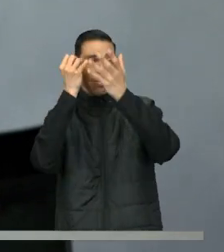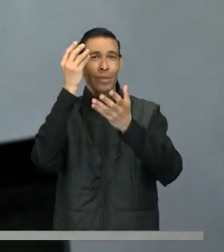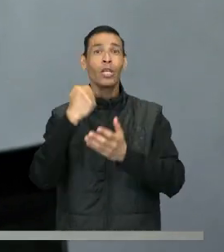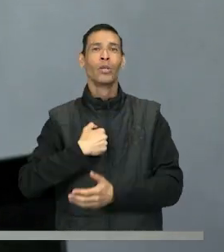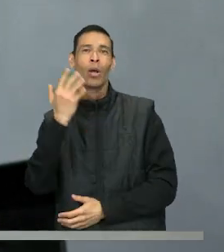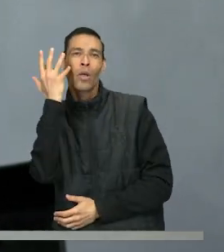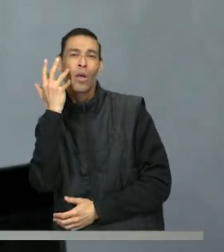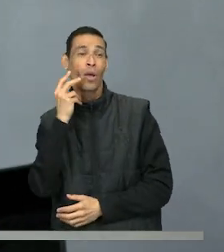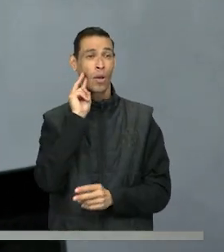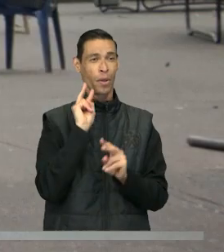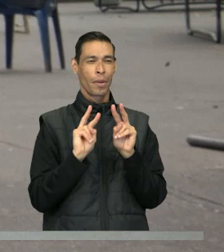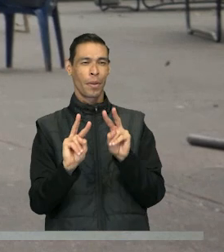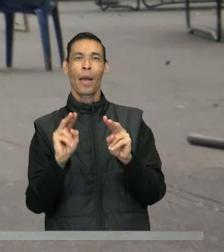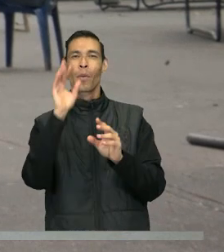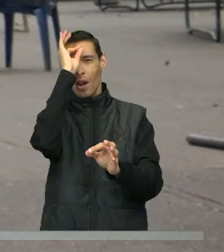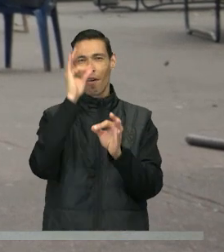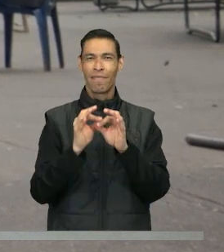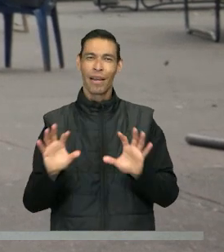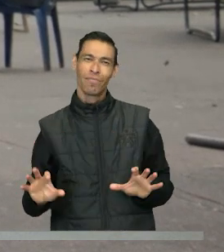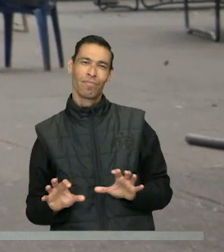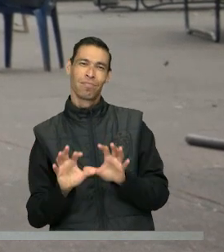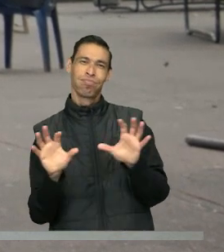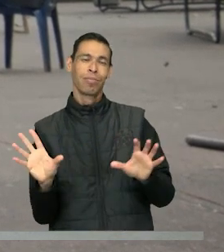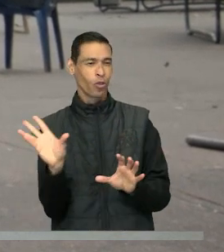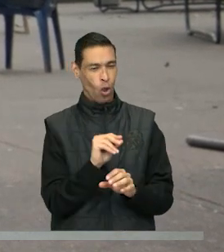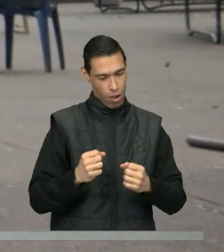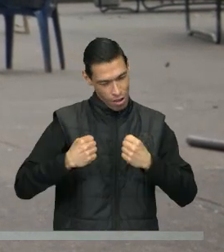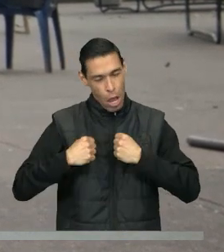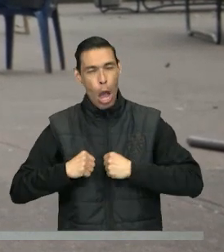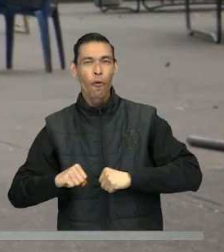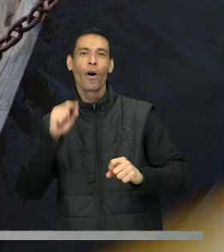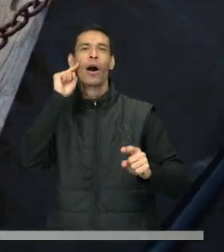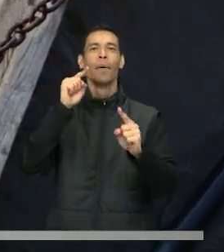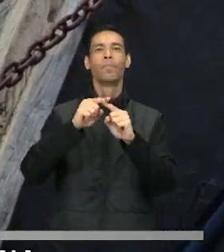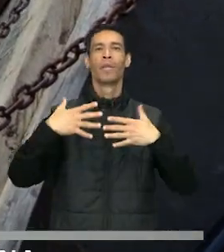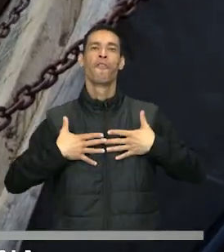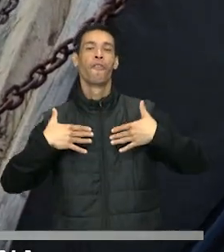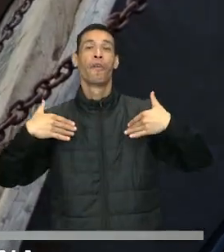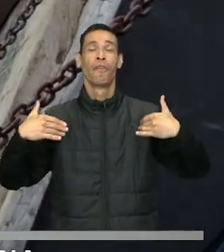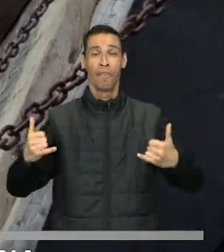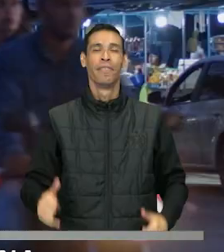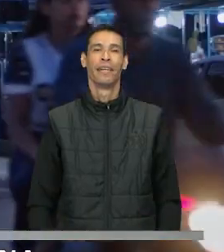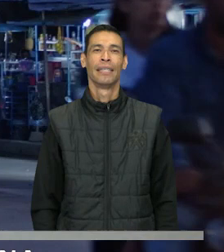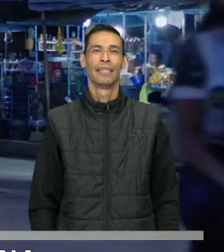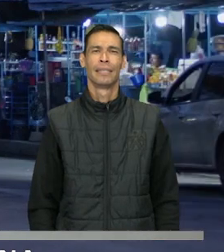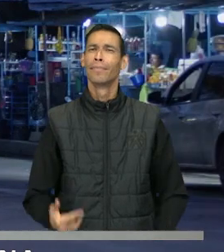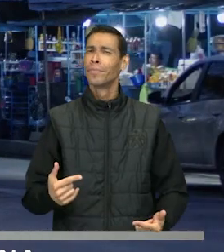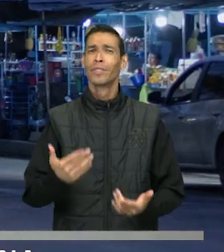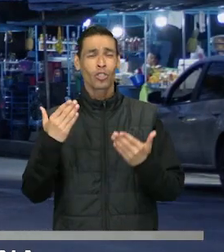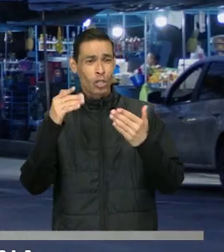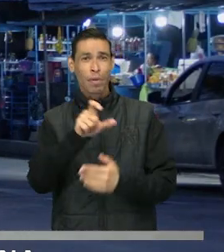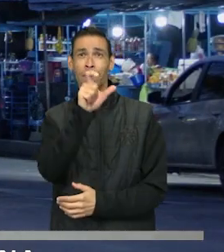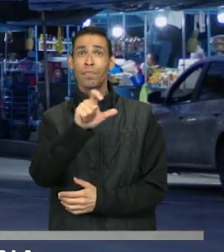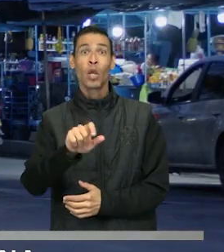actos de fe que hacen con amor, pasión y determinación para ser felices. Es maravilloso ver cómo